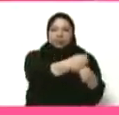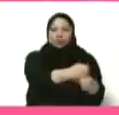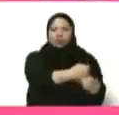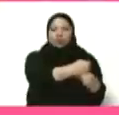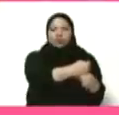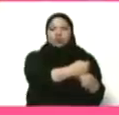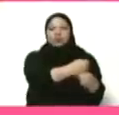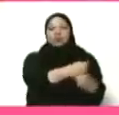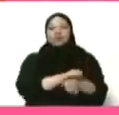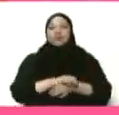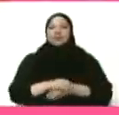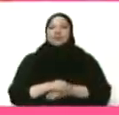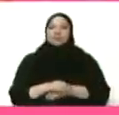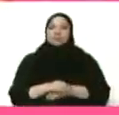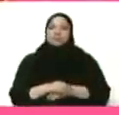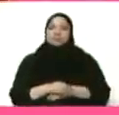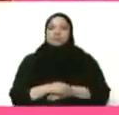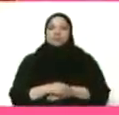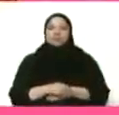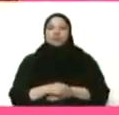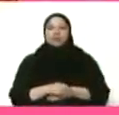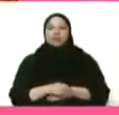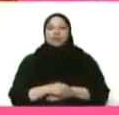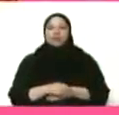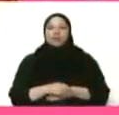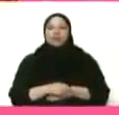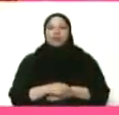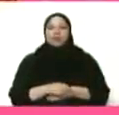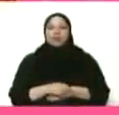Lo que digo es que la edad a veces